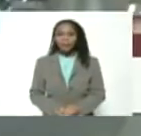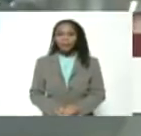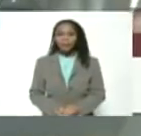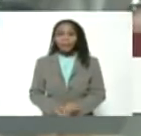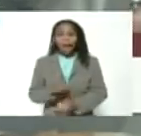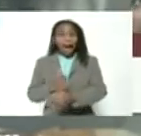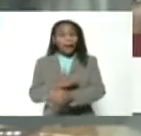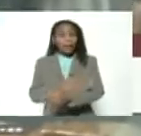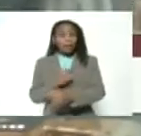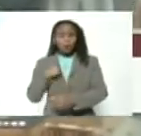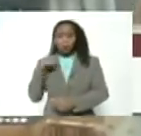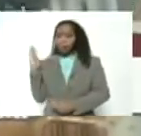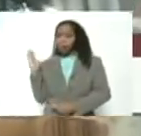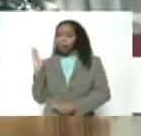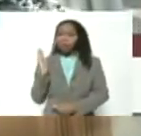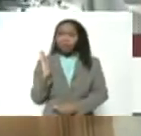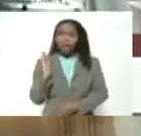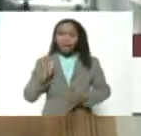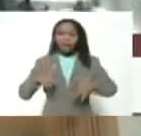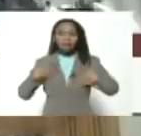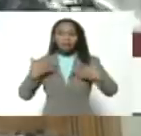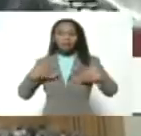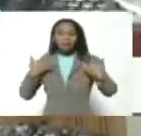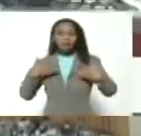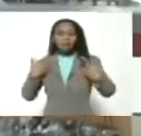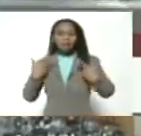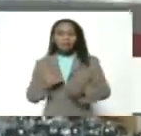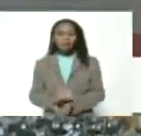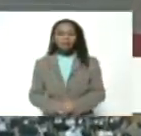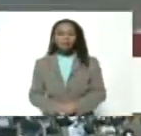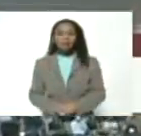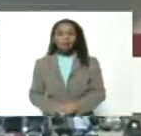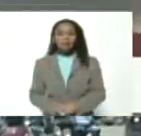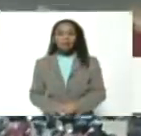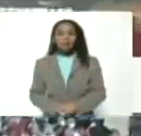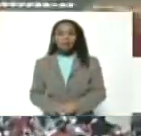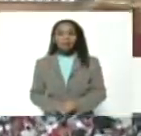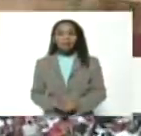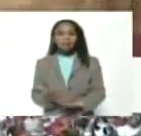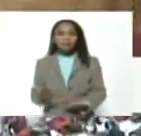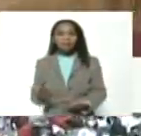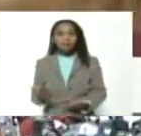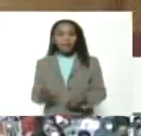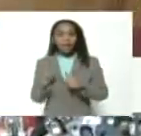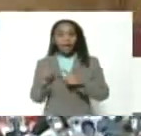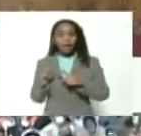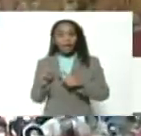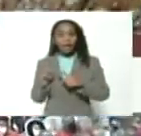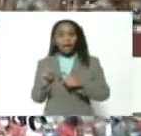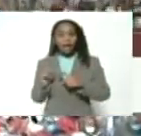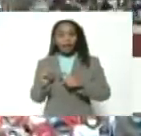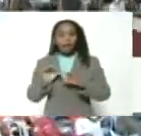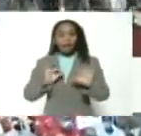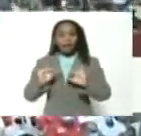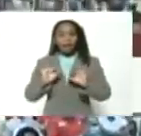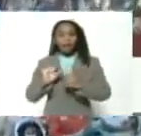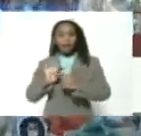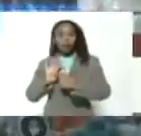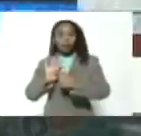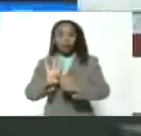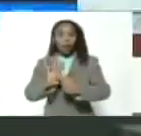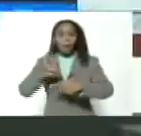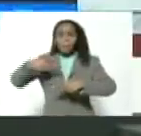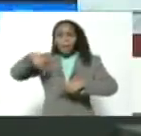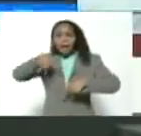Antes de venir a disfrutar de estas presentaciones,